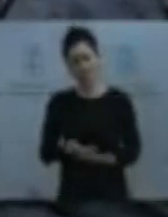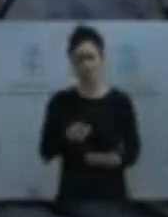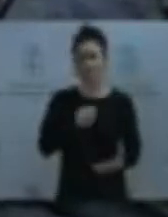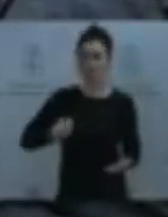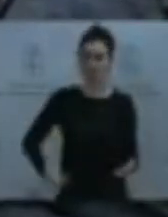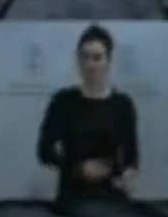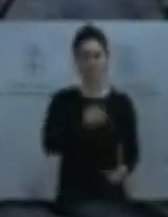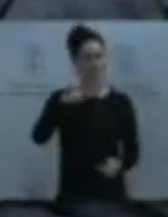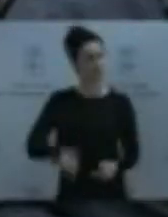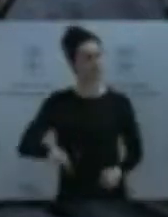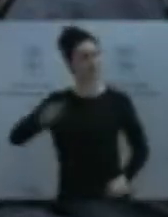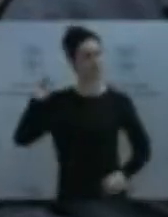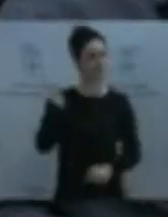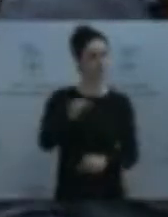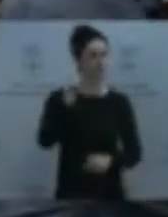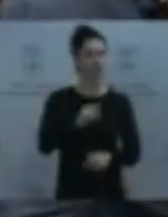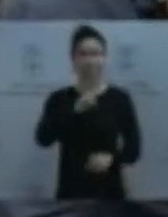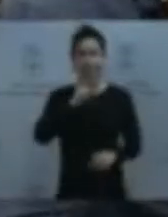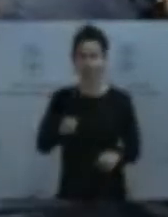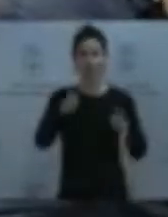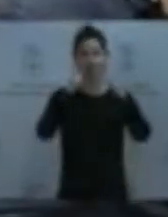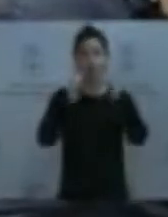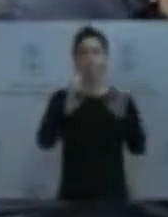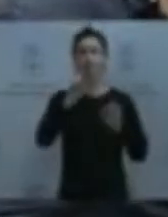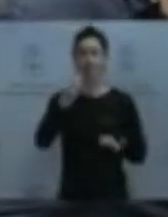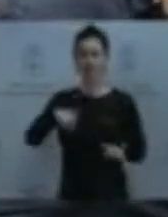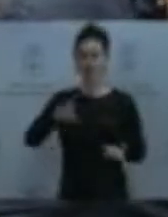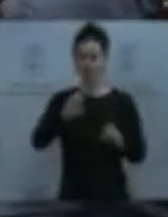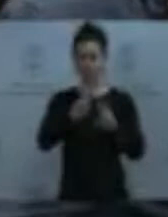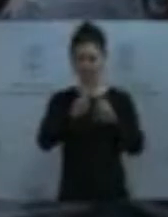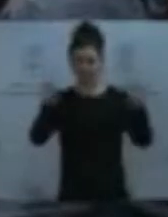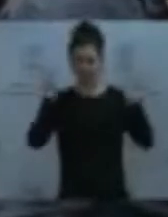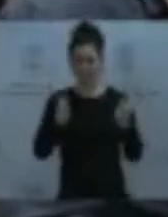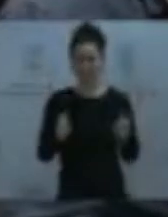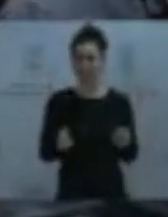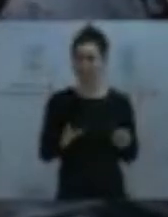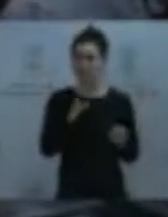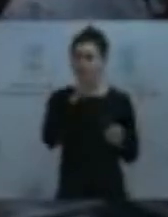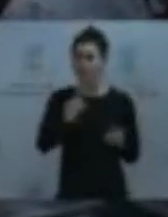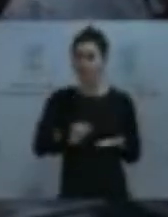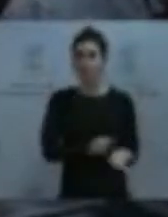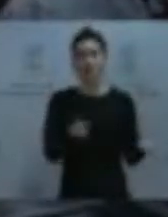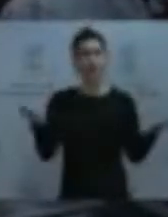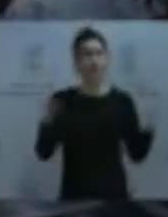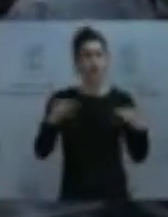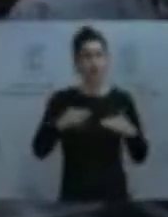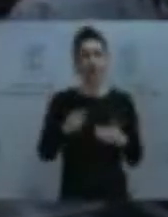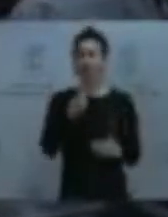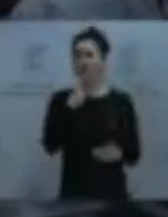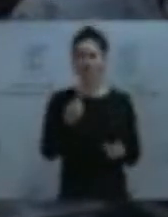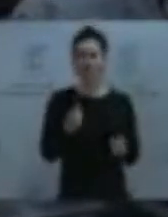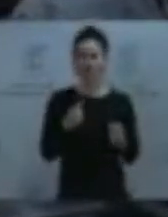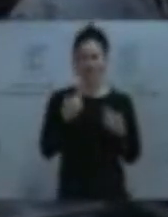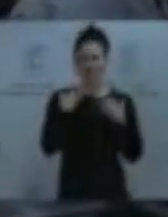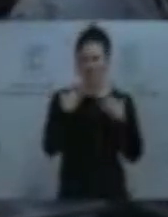vamos a llevar a la CNMC este asunto porque no existe ese contrato, después de negarlo durante casi más de un año? Y ustedes ahora